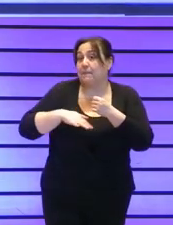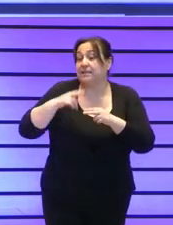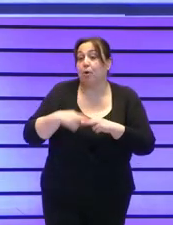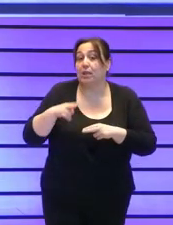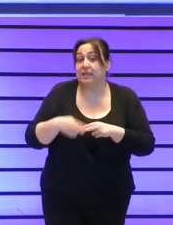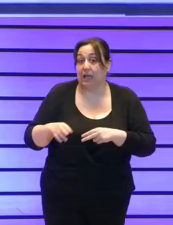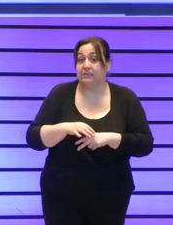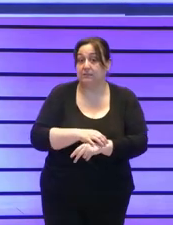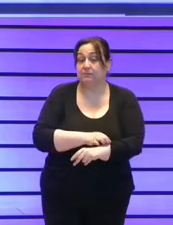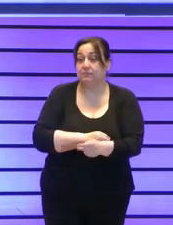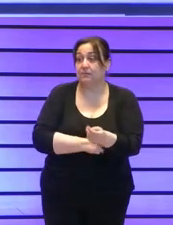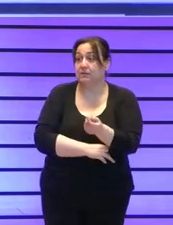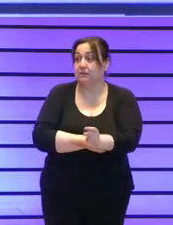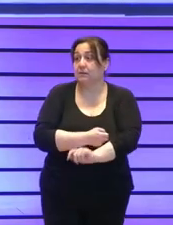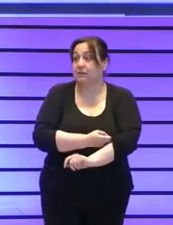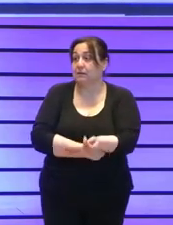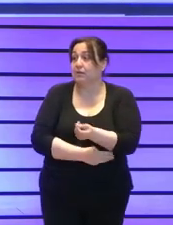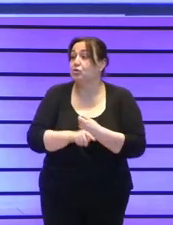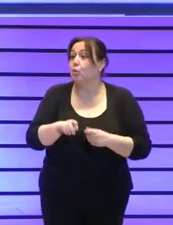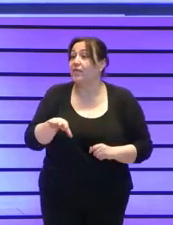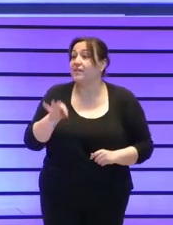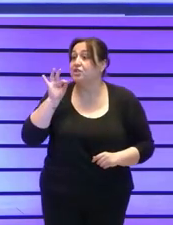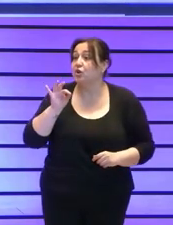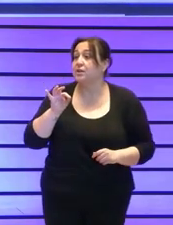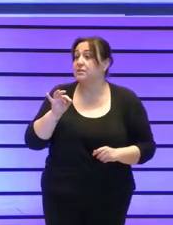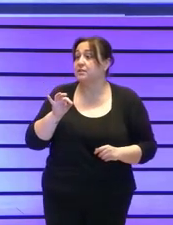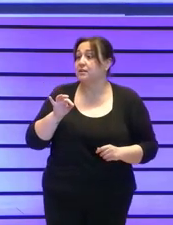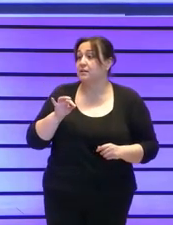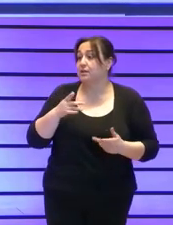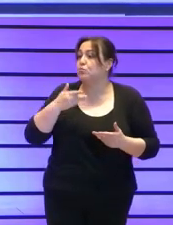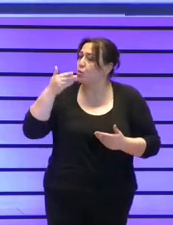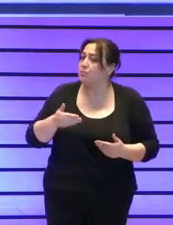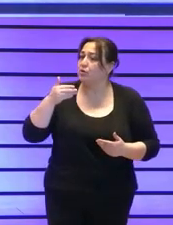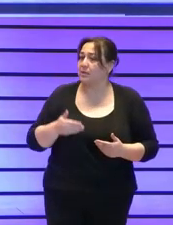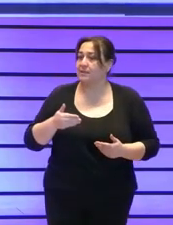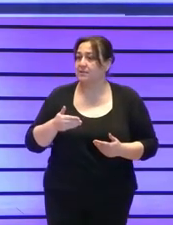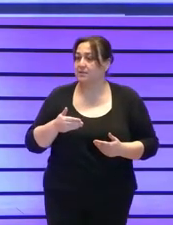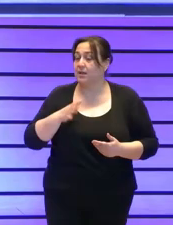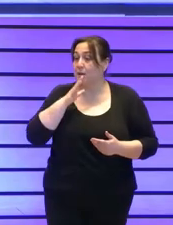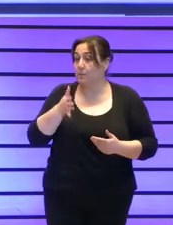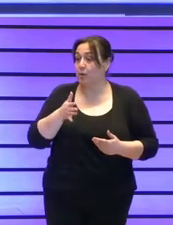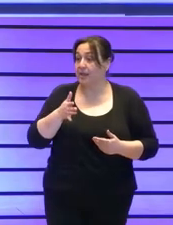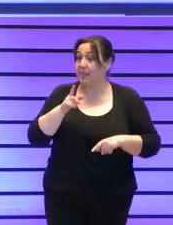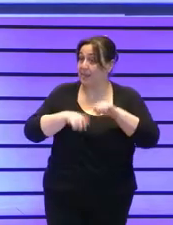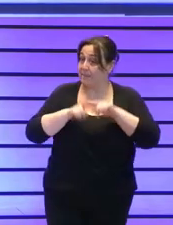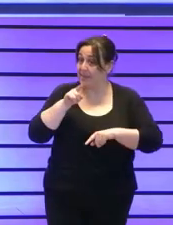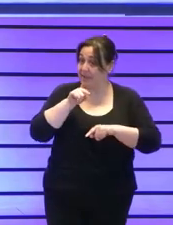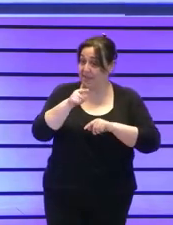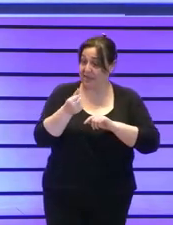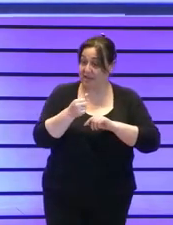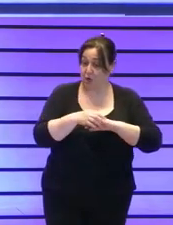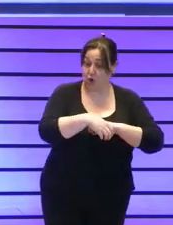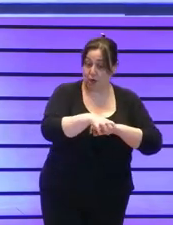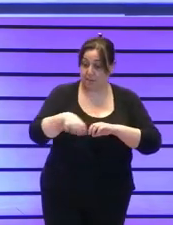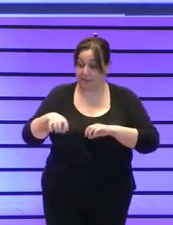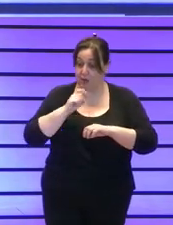políticas, y estás tomando decisiones que son muy importantes, porque en función de cómo se reparte el